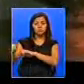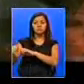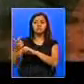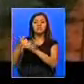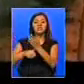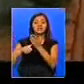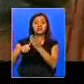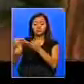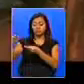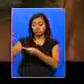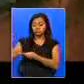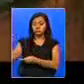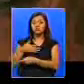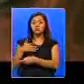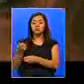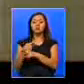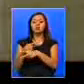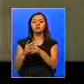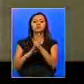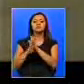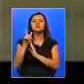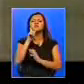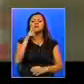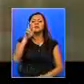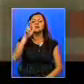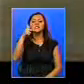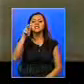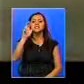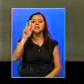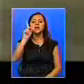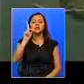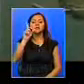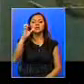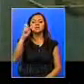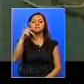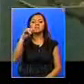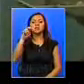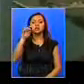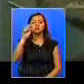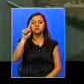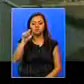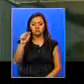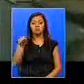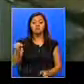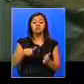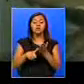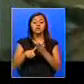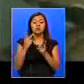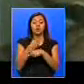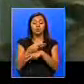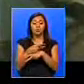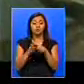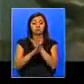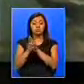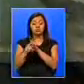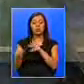nuestros ministros del gabinete productivo, liderado por Richard Espinosa, nuestro ministro coordinador de la producción. Tuvimos también